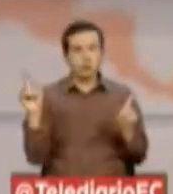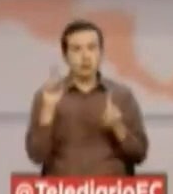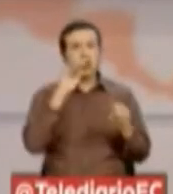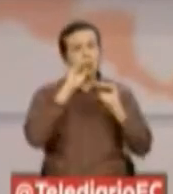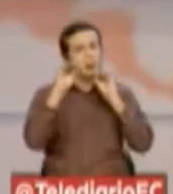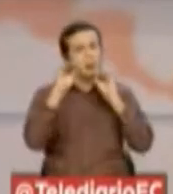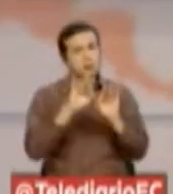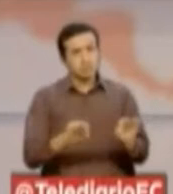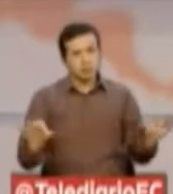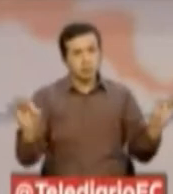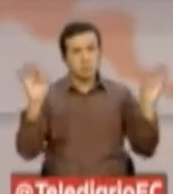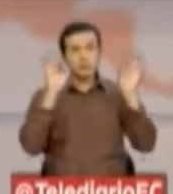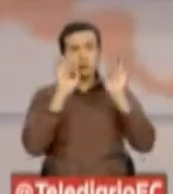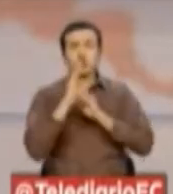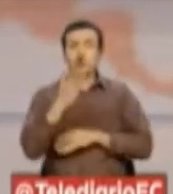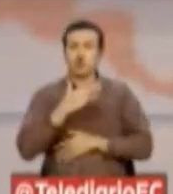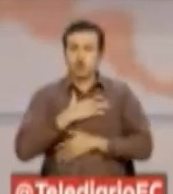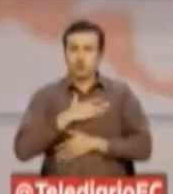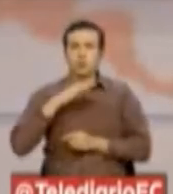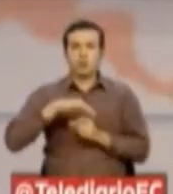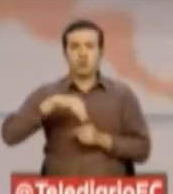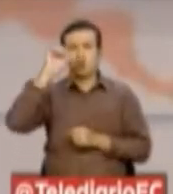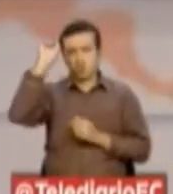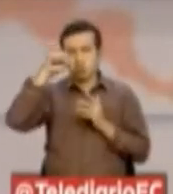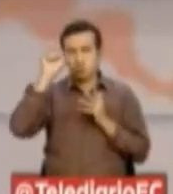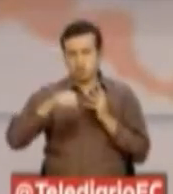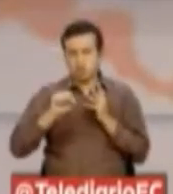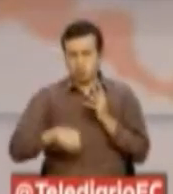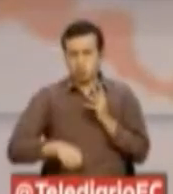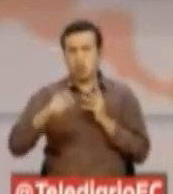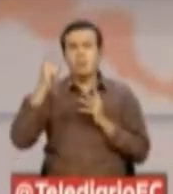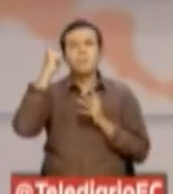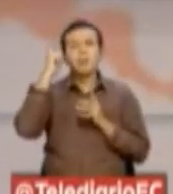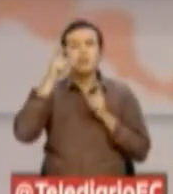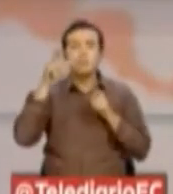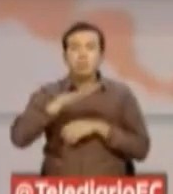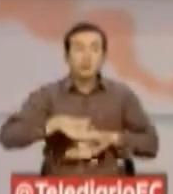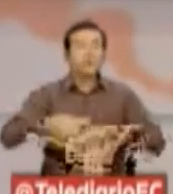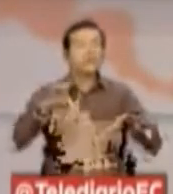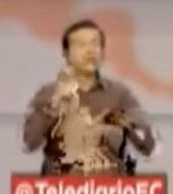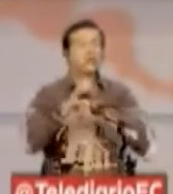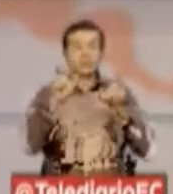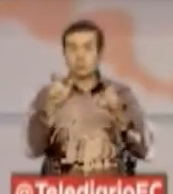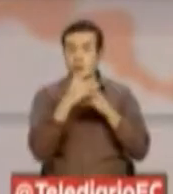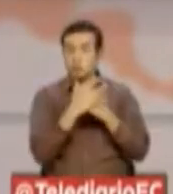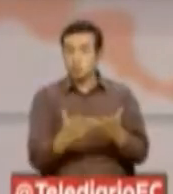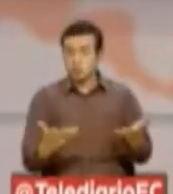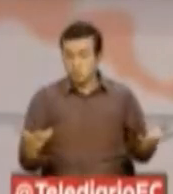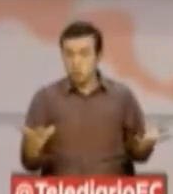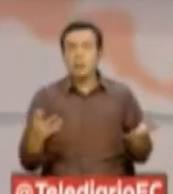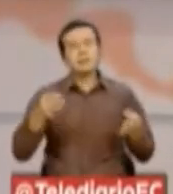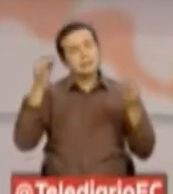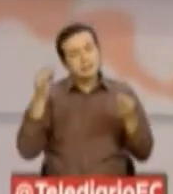como yo voy a votar siento de las preguntas porque creo que a la gente ecuatoriana al común de los ecuatorianos le conviene decir